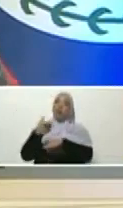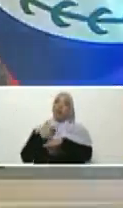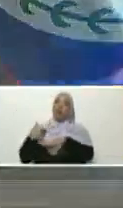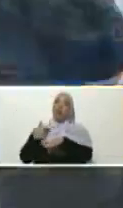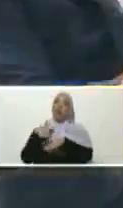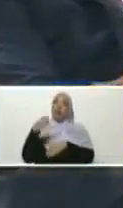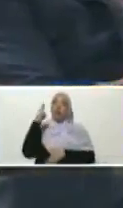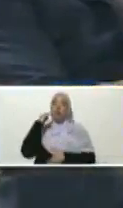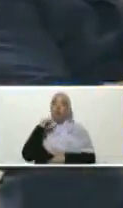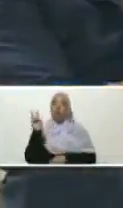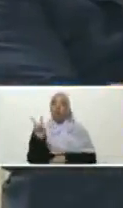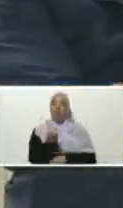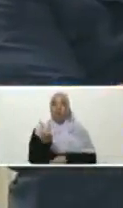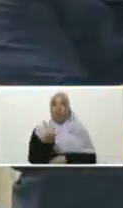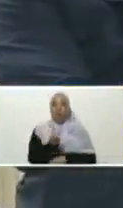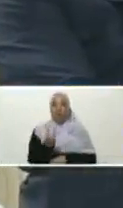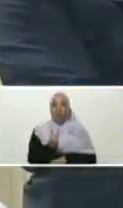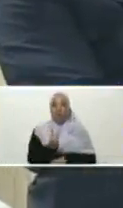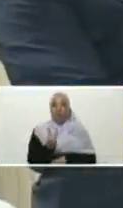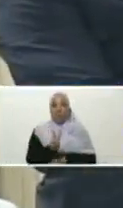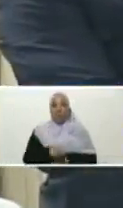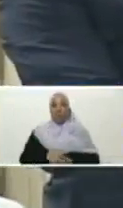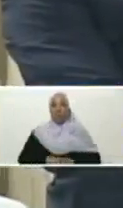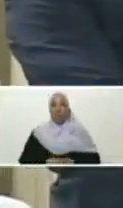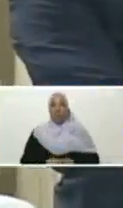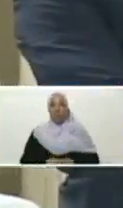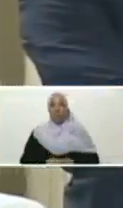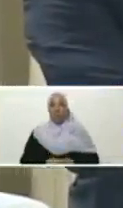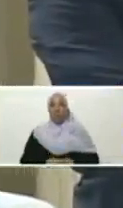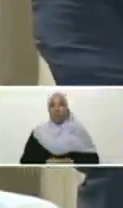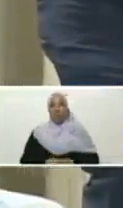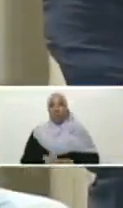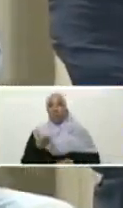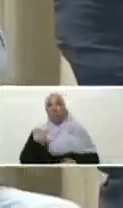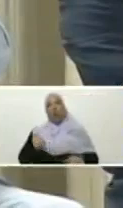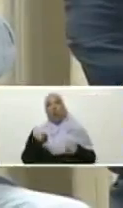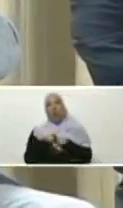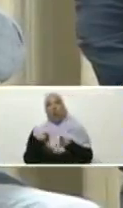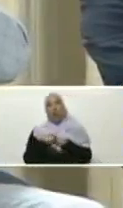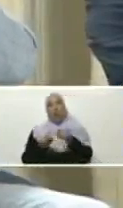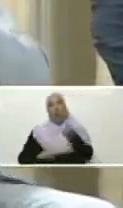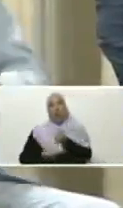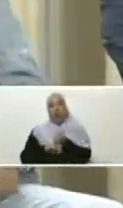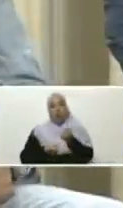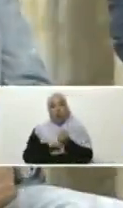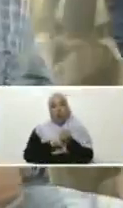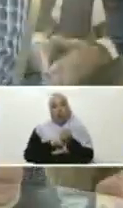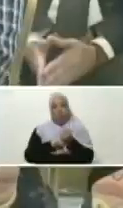República Bolivariana de Venezuela sobre asuntos comunes de cooperación,